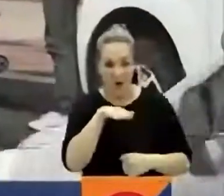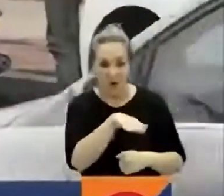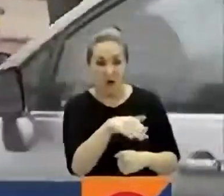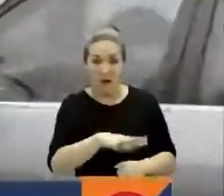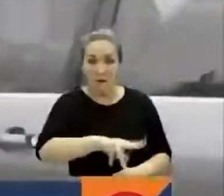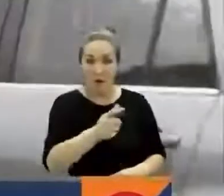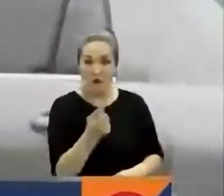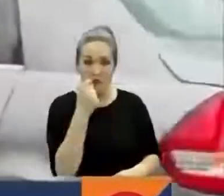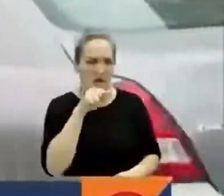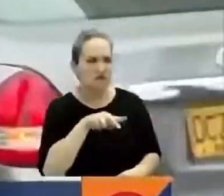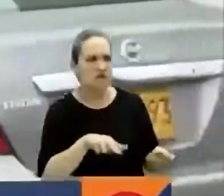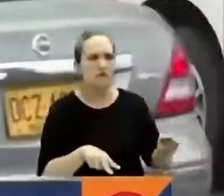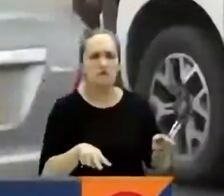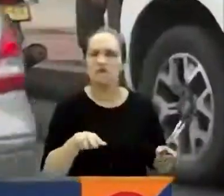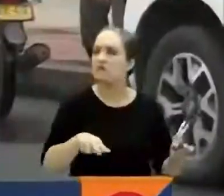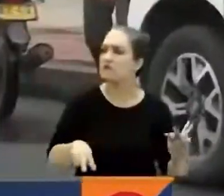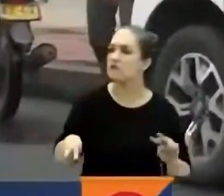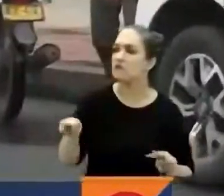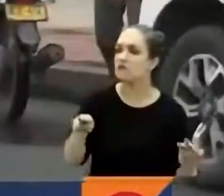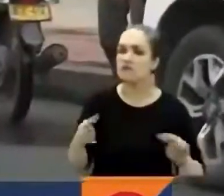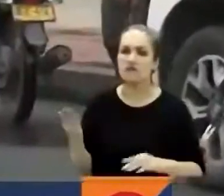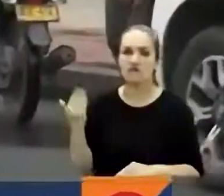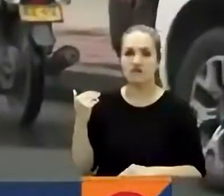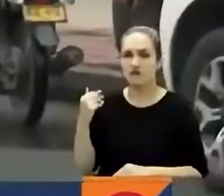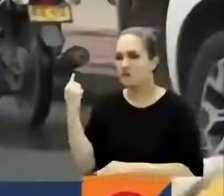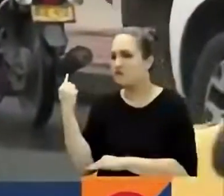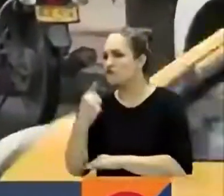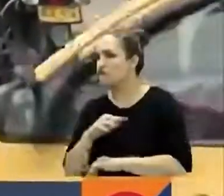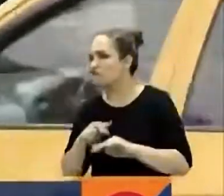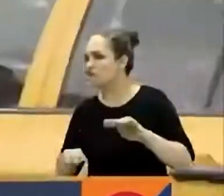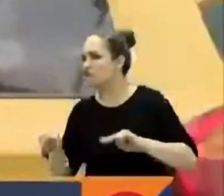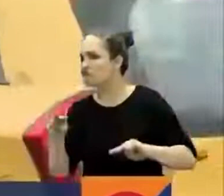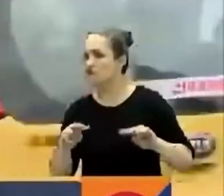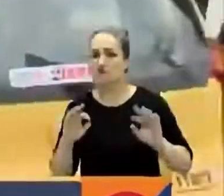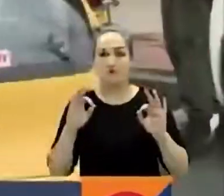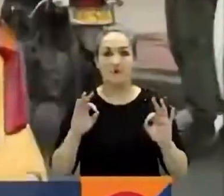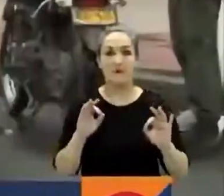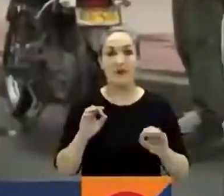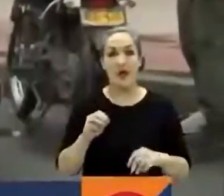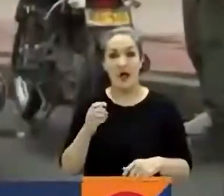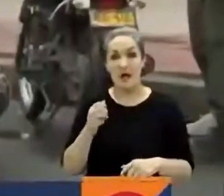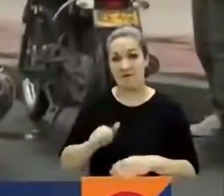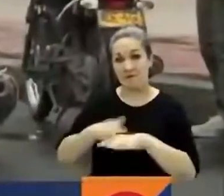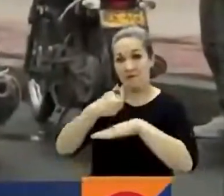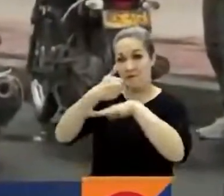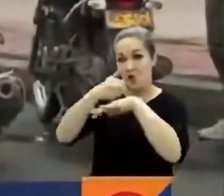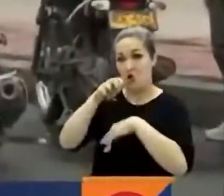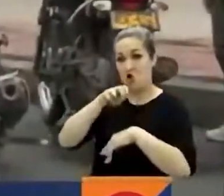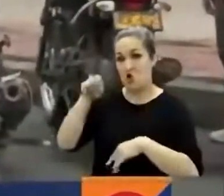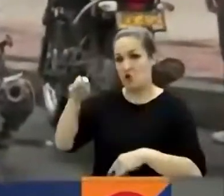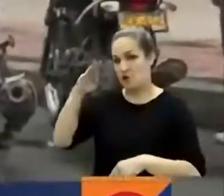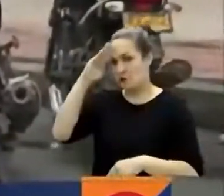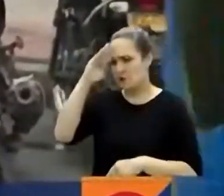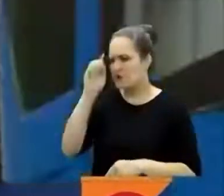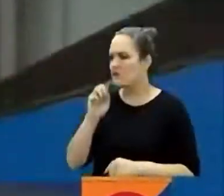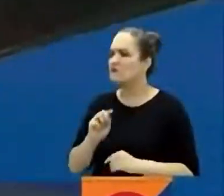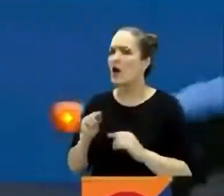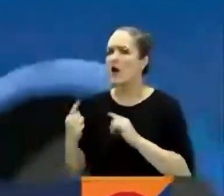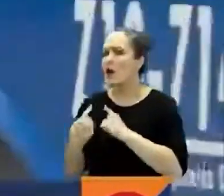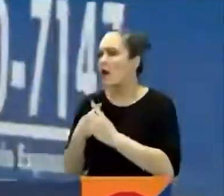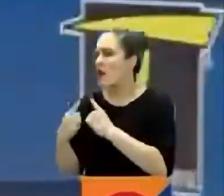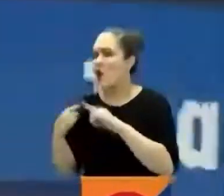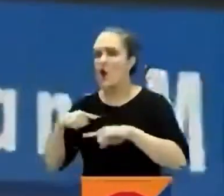últimos días. A esta hora, el comandante operativo de esa zona norte está reunido con los diferentes coordinadores